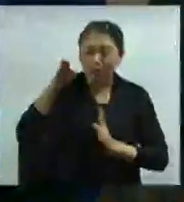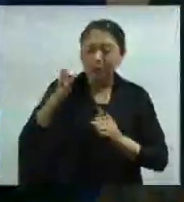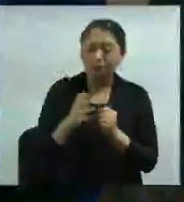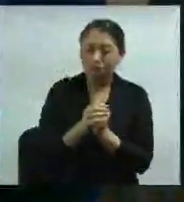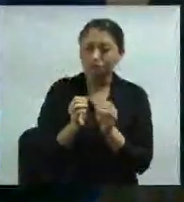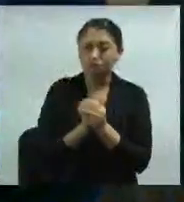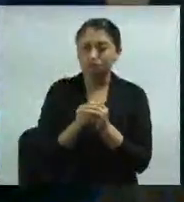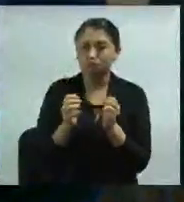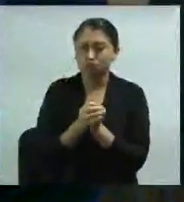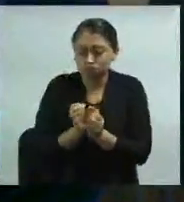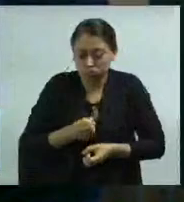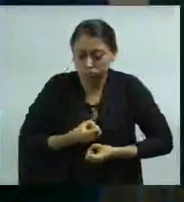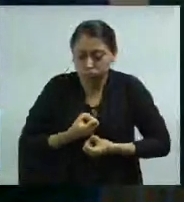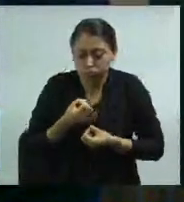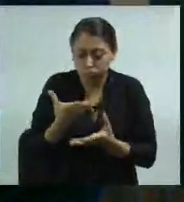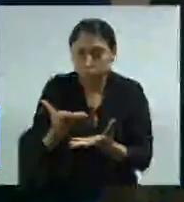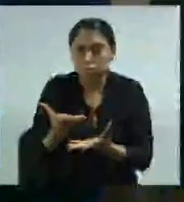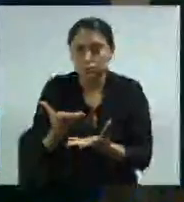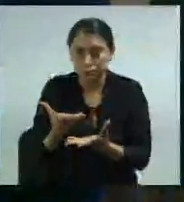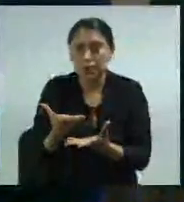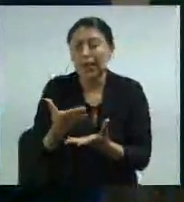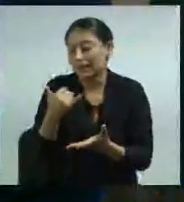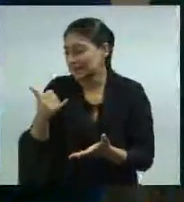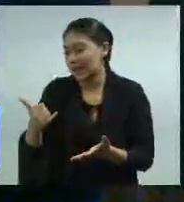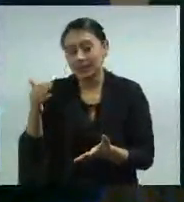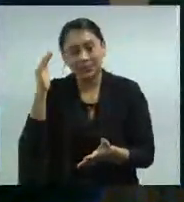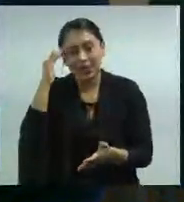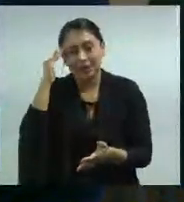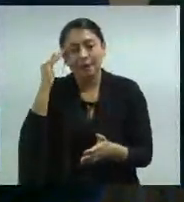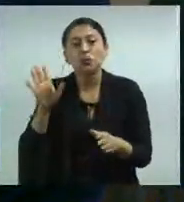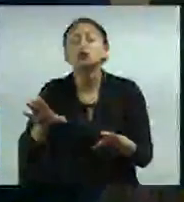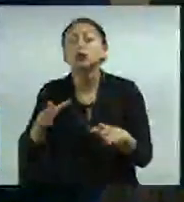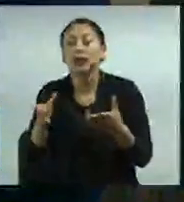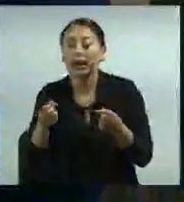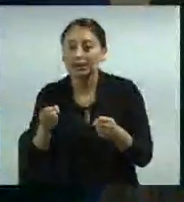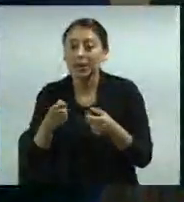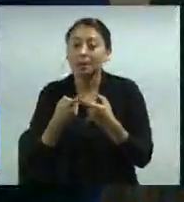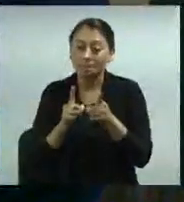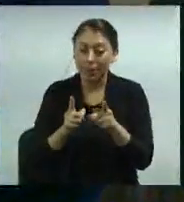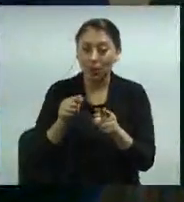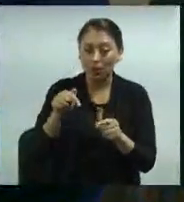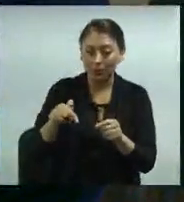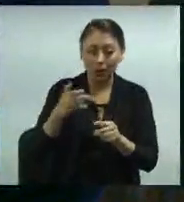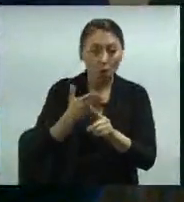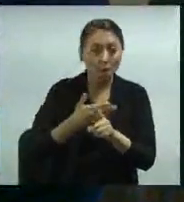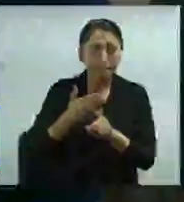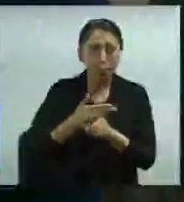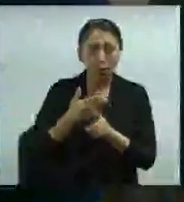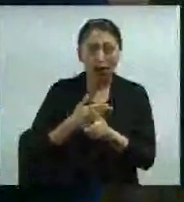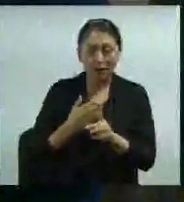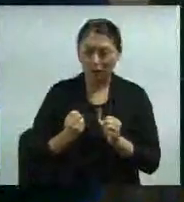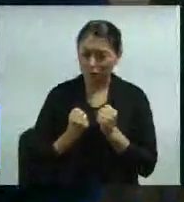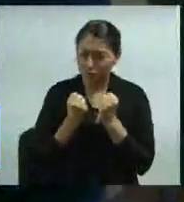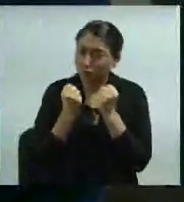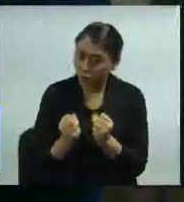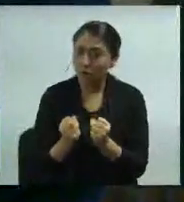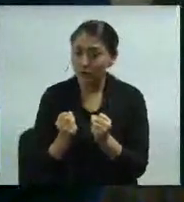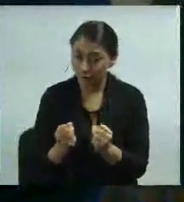preocupación manifiesta de nuestra parte y hacer lo que tenemos que hacer, pero es un problema bastante grave que